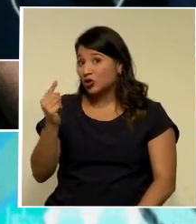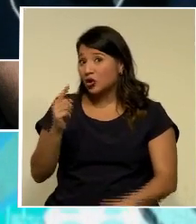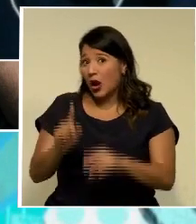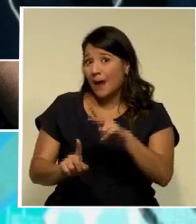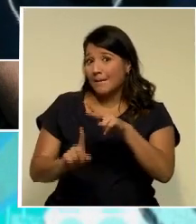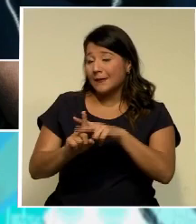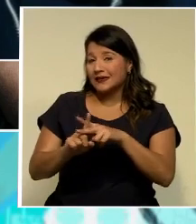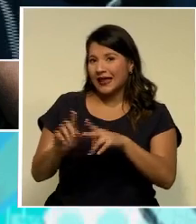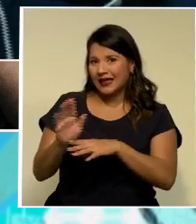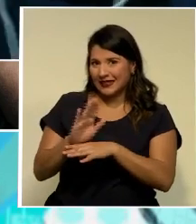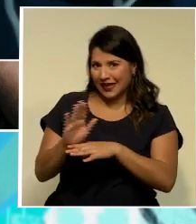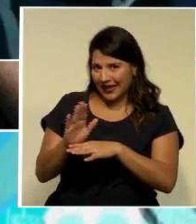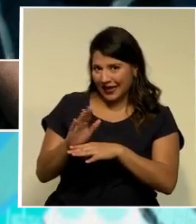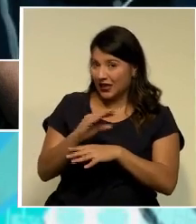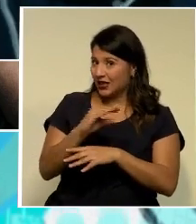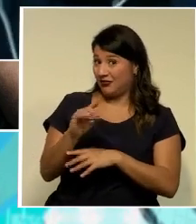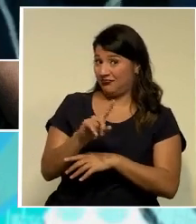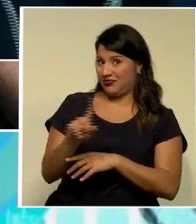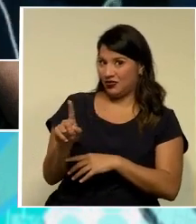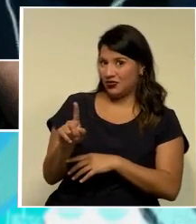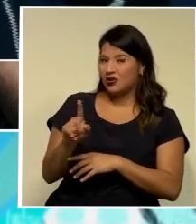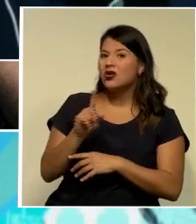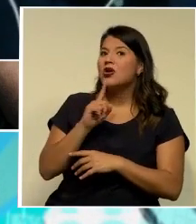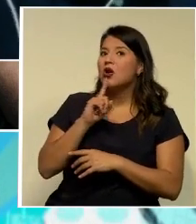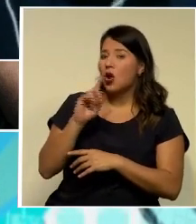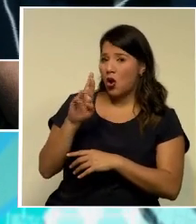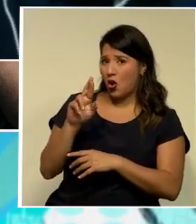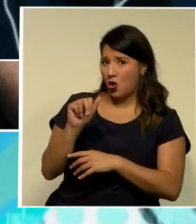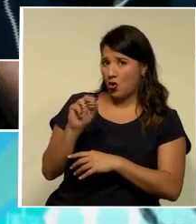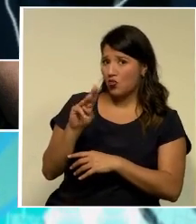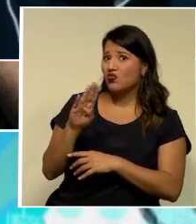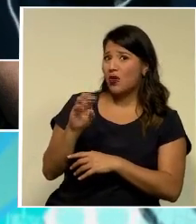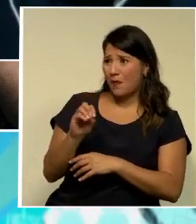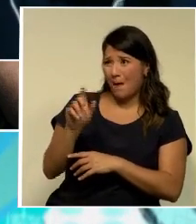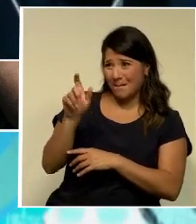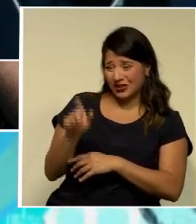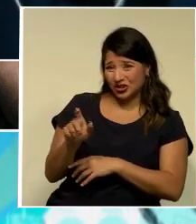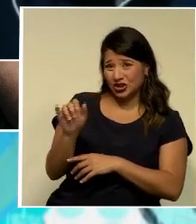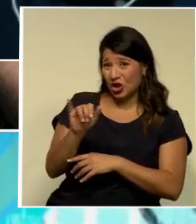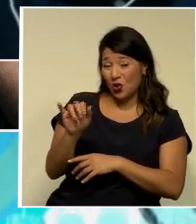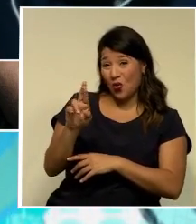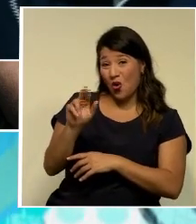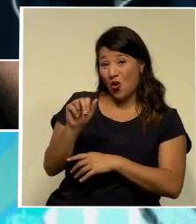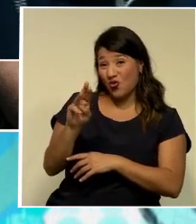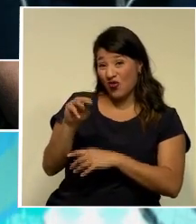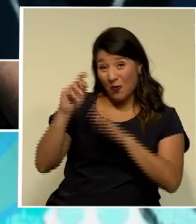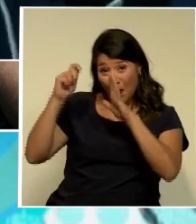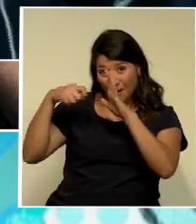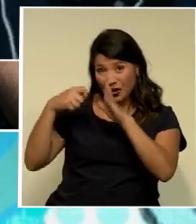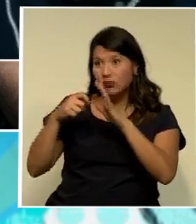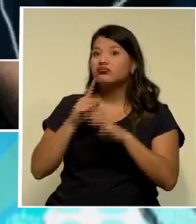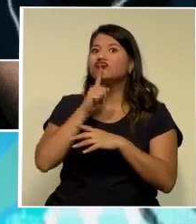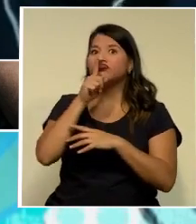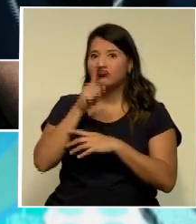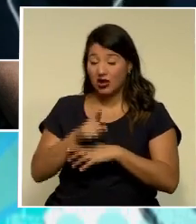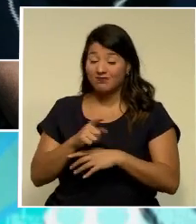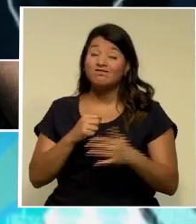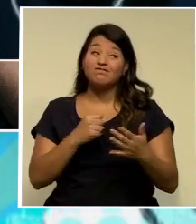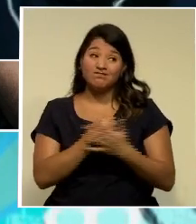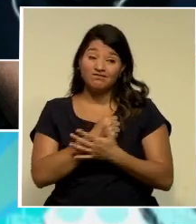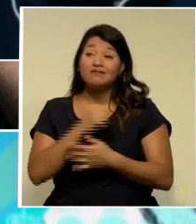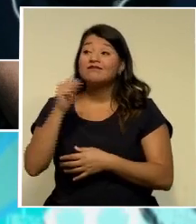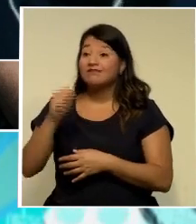y te digo que no, o sea, los Rambos existen. Yo los Lamentablemente. vi, lamentablemente